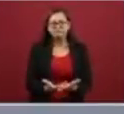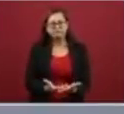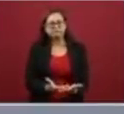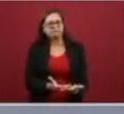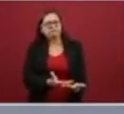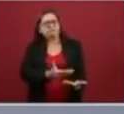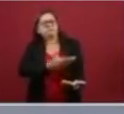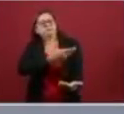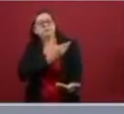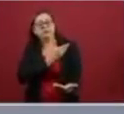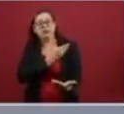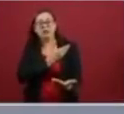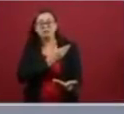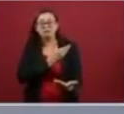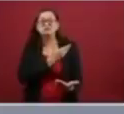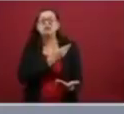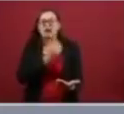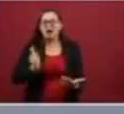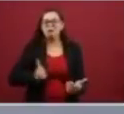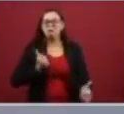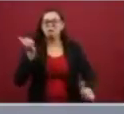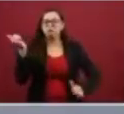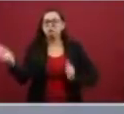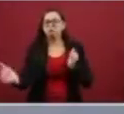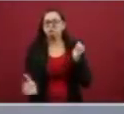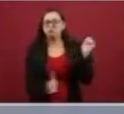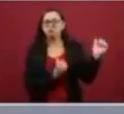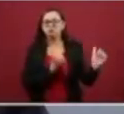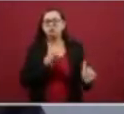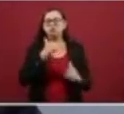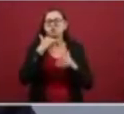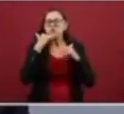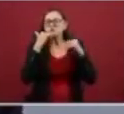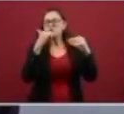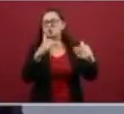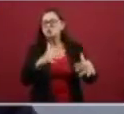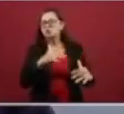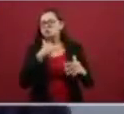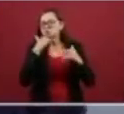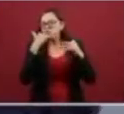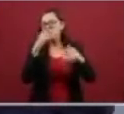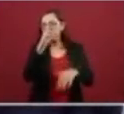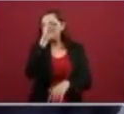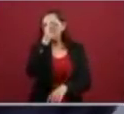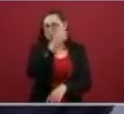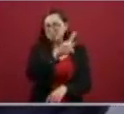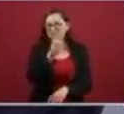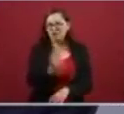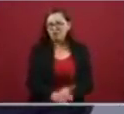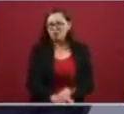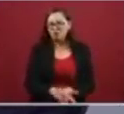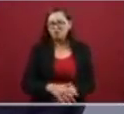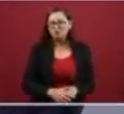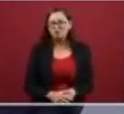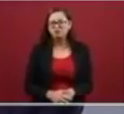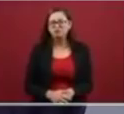fuente de corrupción. Solo los integrantes del gabinete